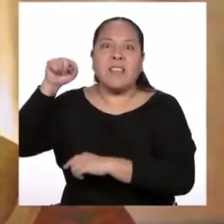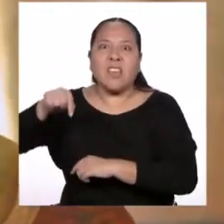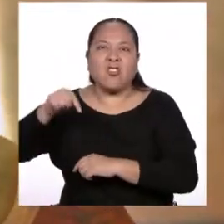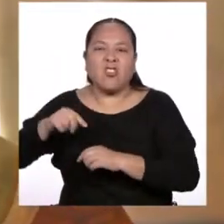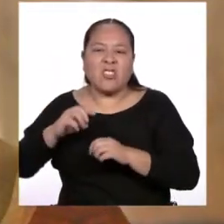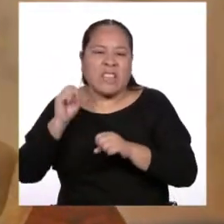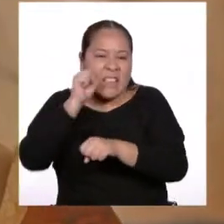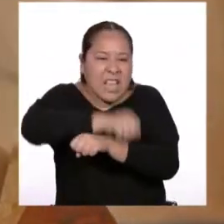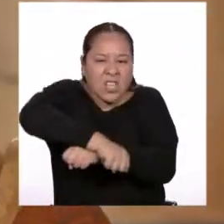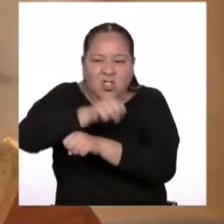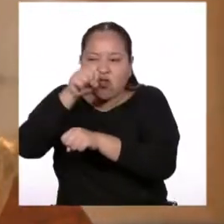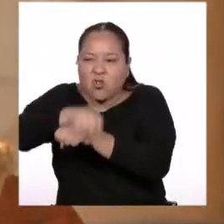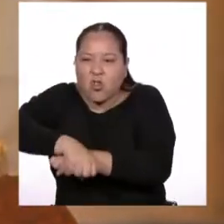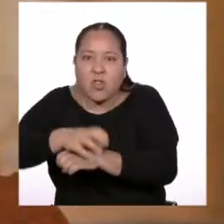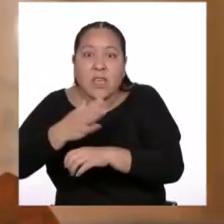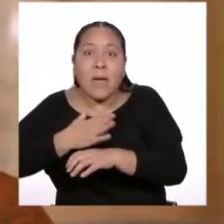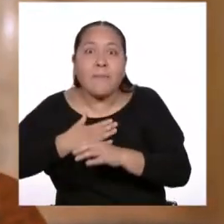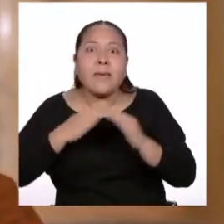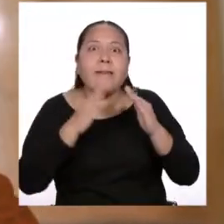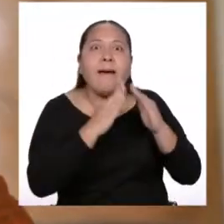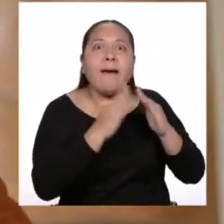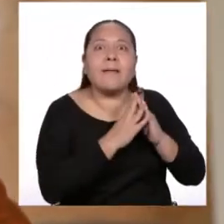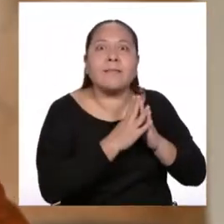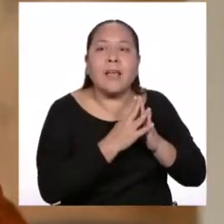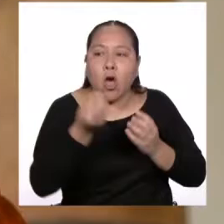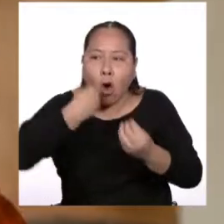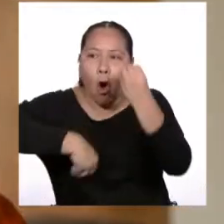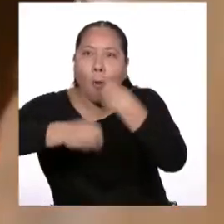hacienda comiéndosela en lujosos banquetes.